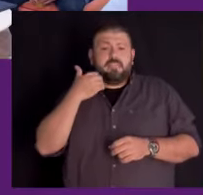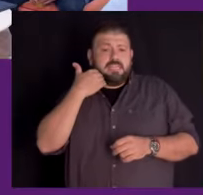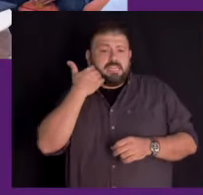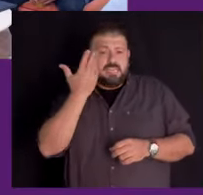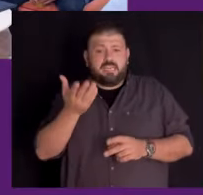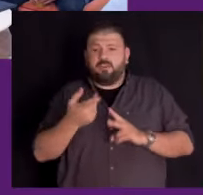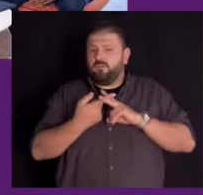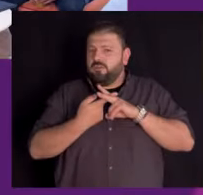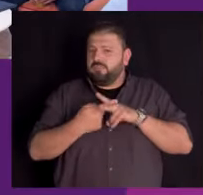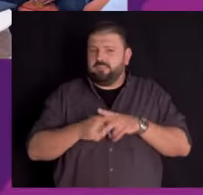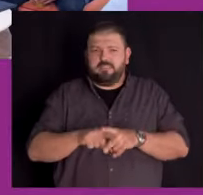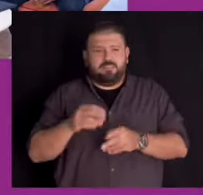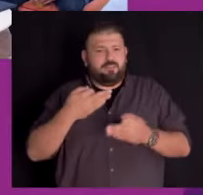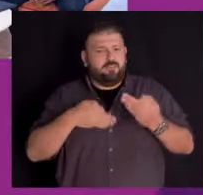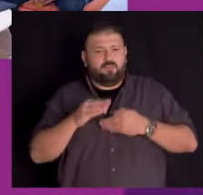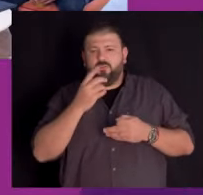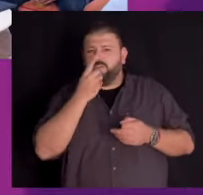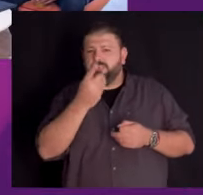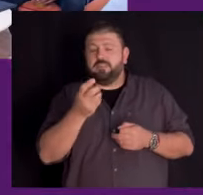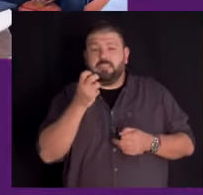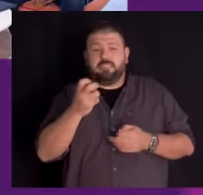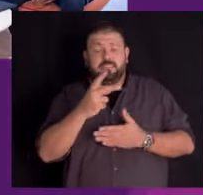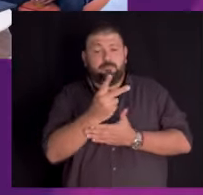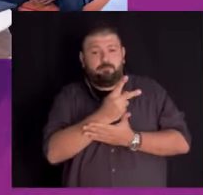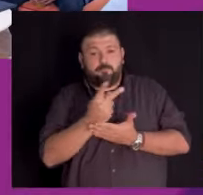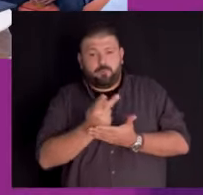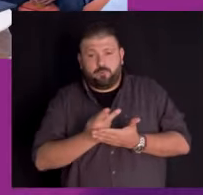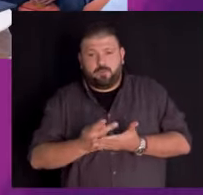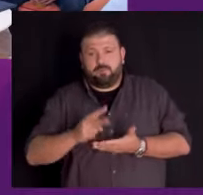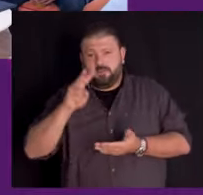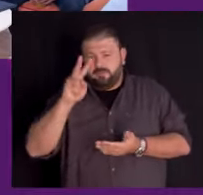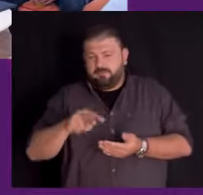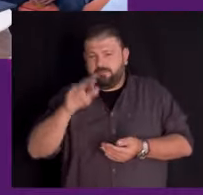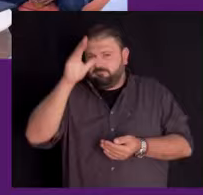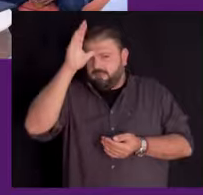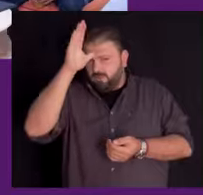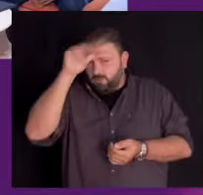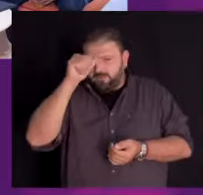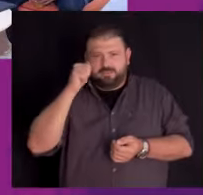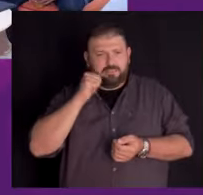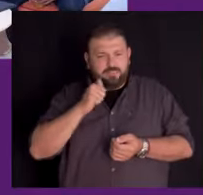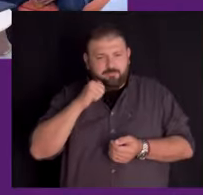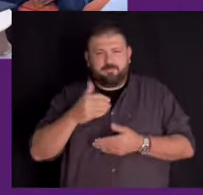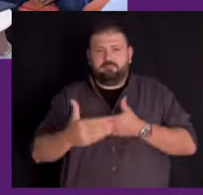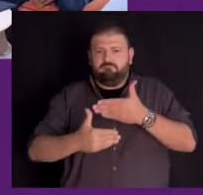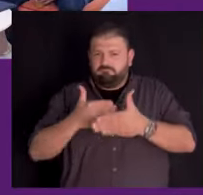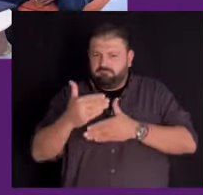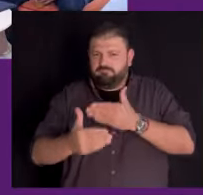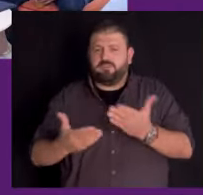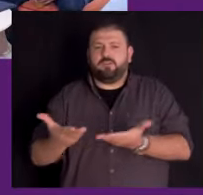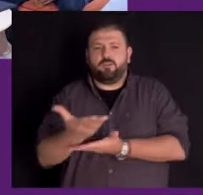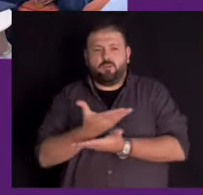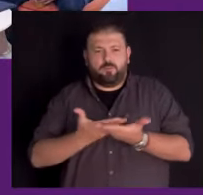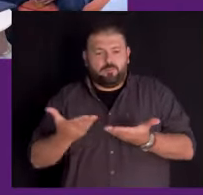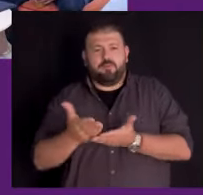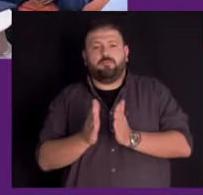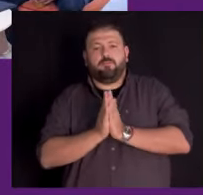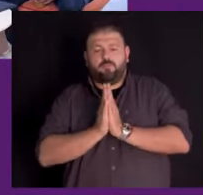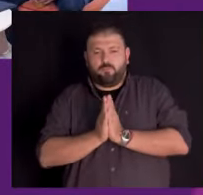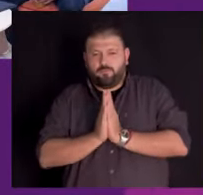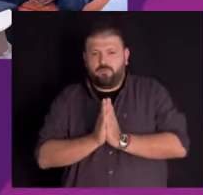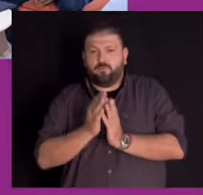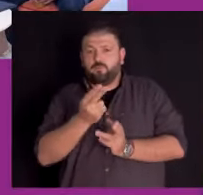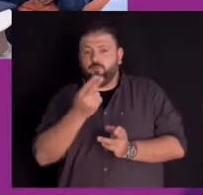comenzar iniciando diciéndoles que este programa, recuerden que lo van a poder ahorita estar compartiendo, entonces por favor, masivamente ahorita,